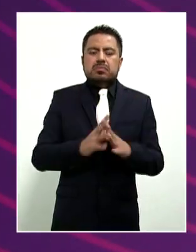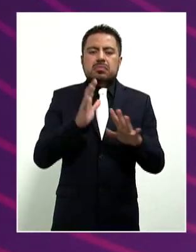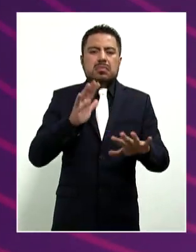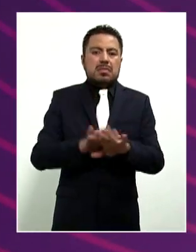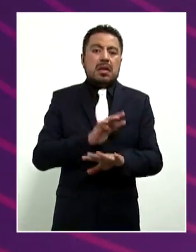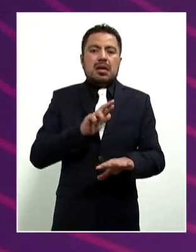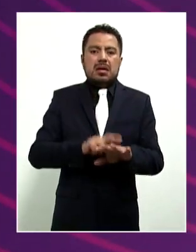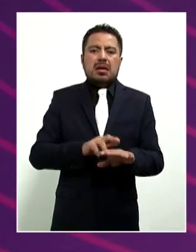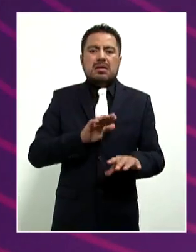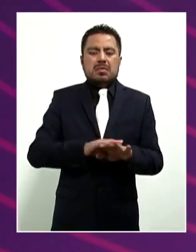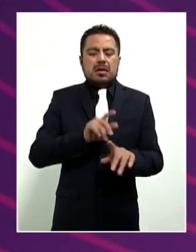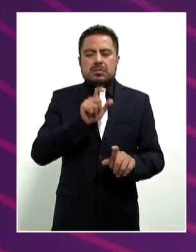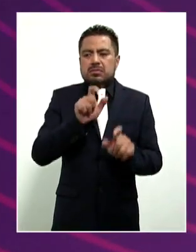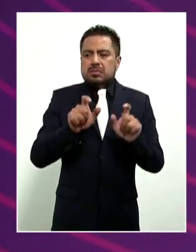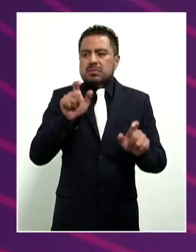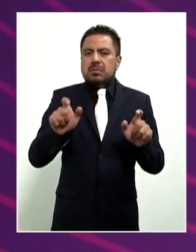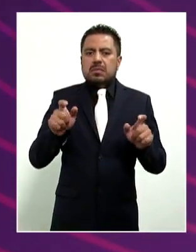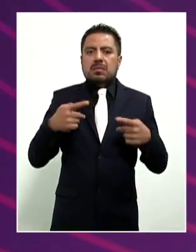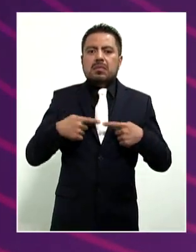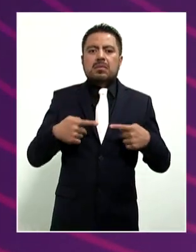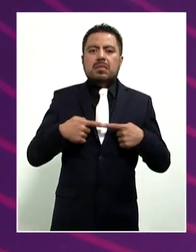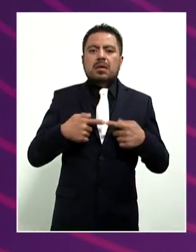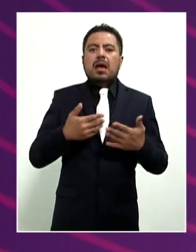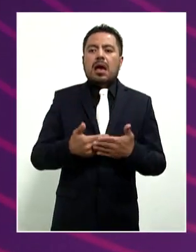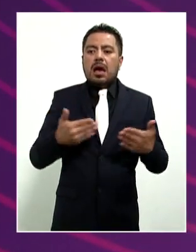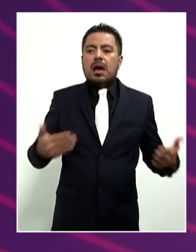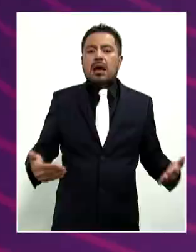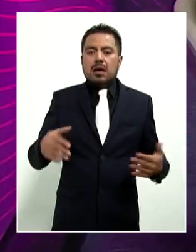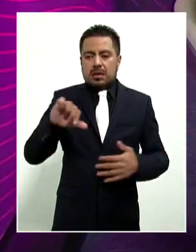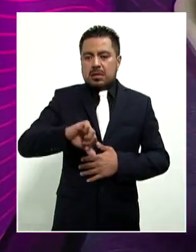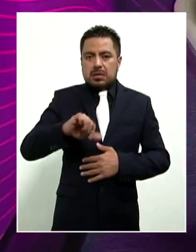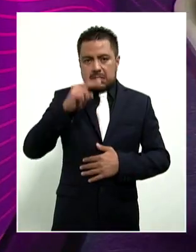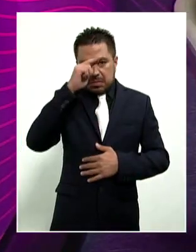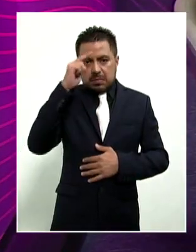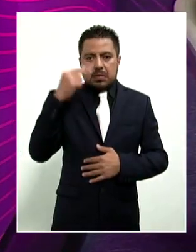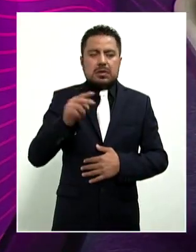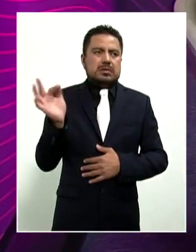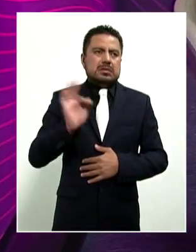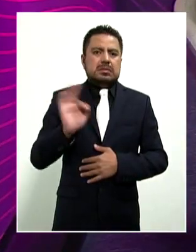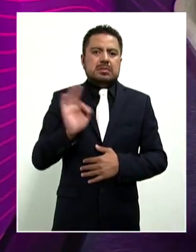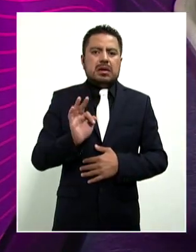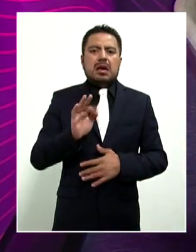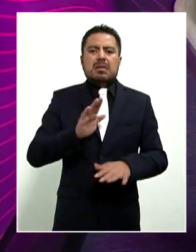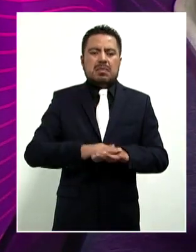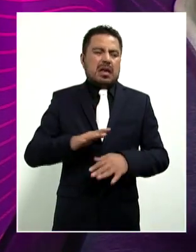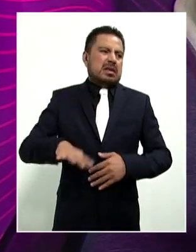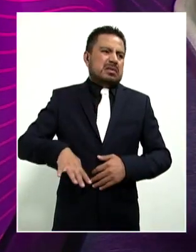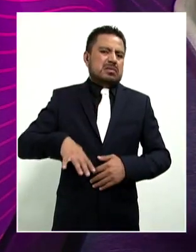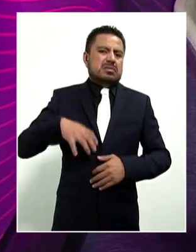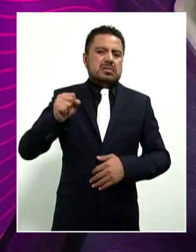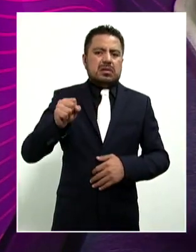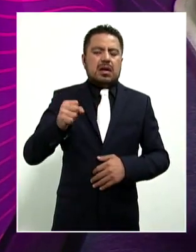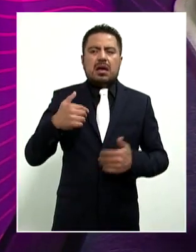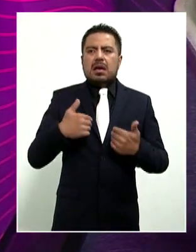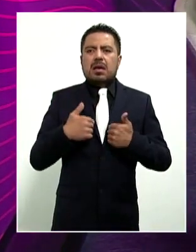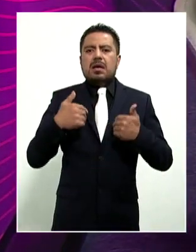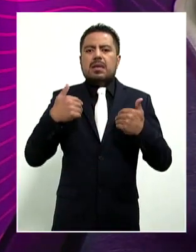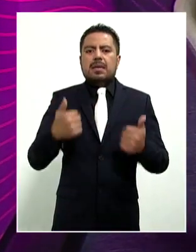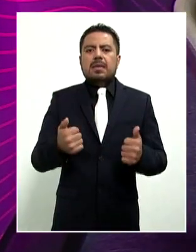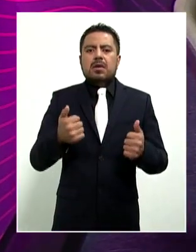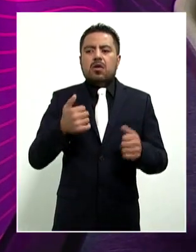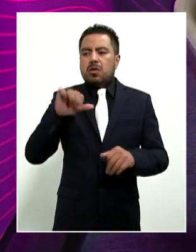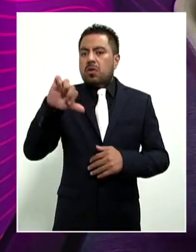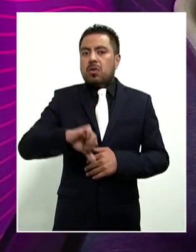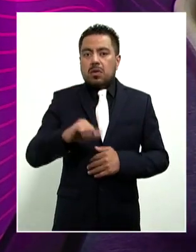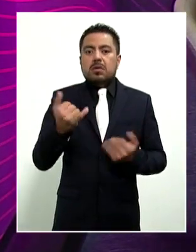mucho más identificados. Y la situación actual en México probablemente cueste más trabajo entenderla, que